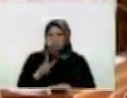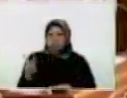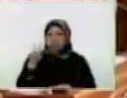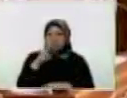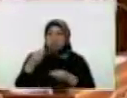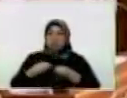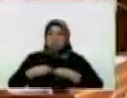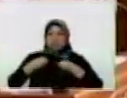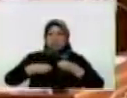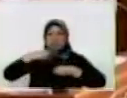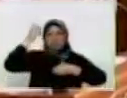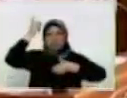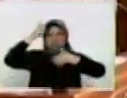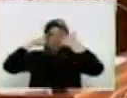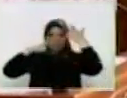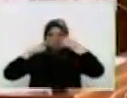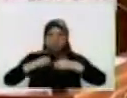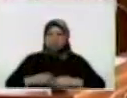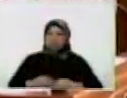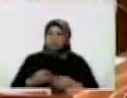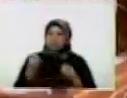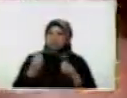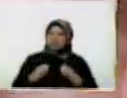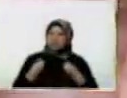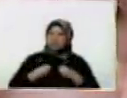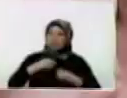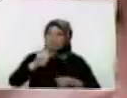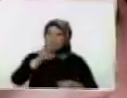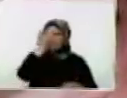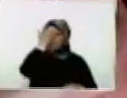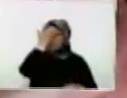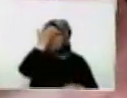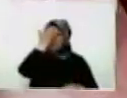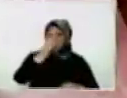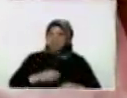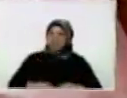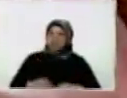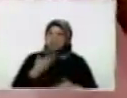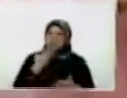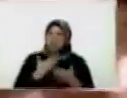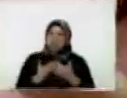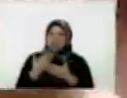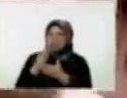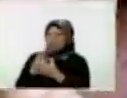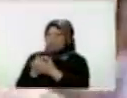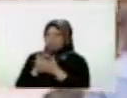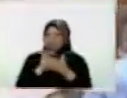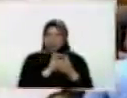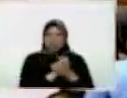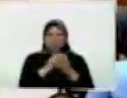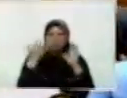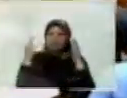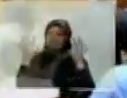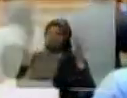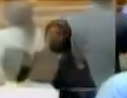viva Chávez! ¡Que viva el 4 de febrero! Muchas gracias, camarada.